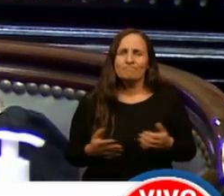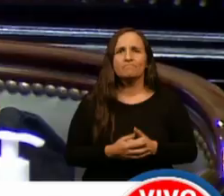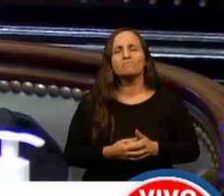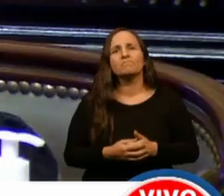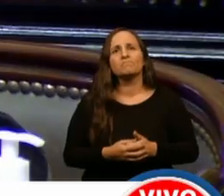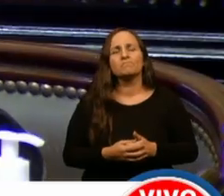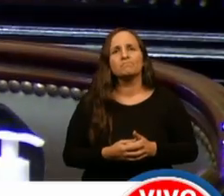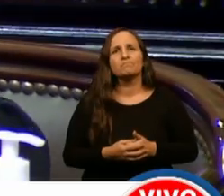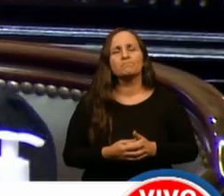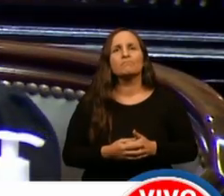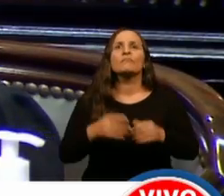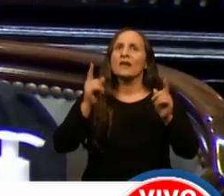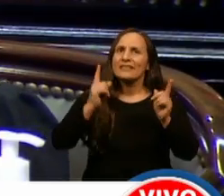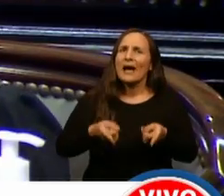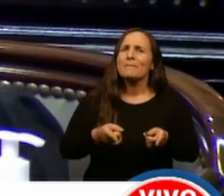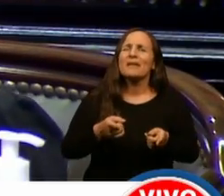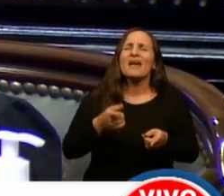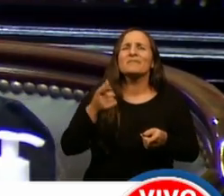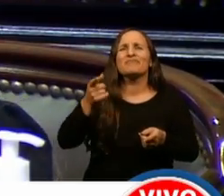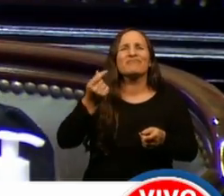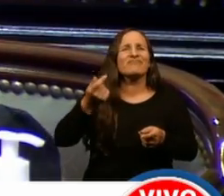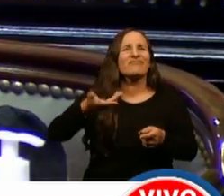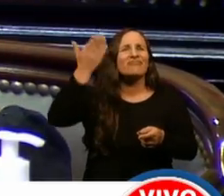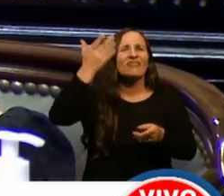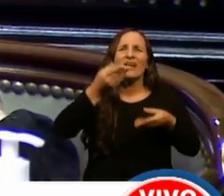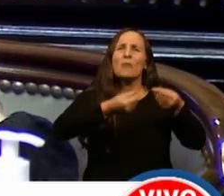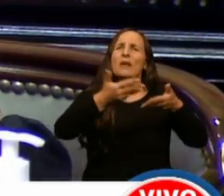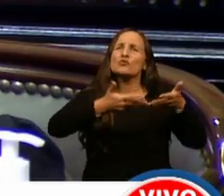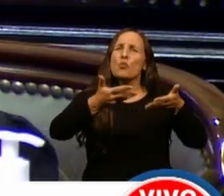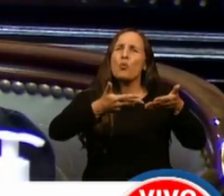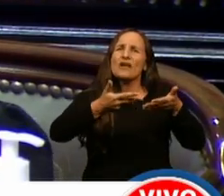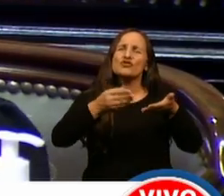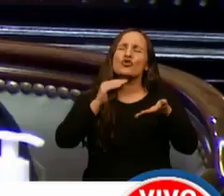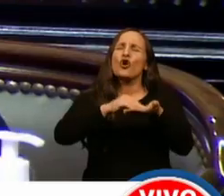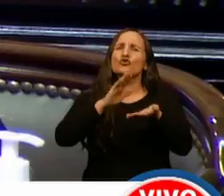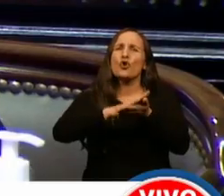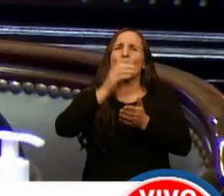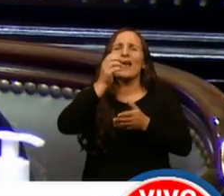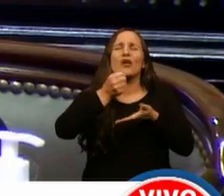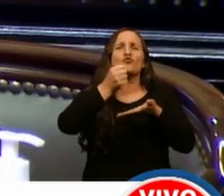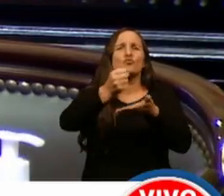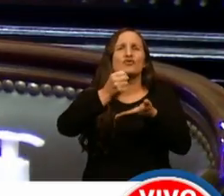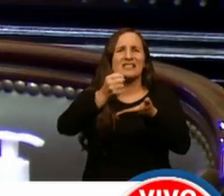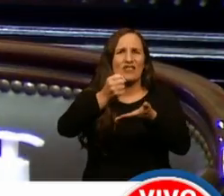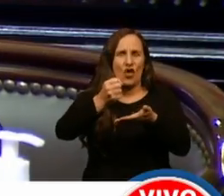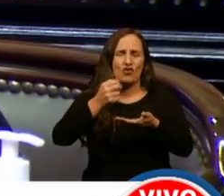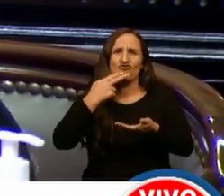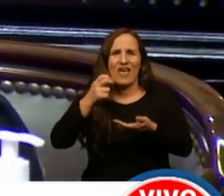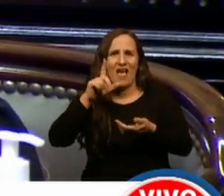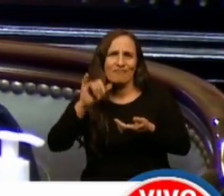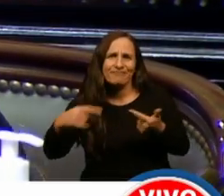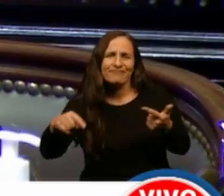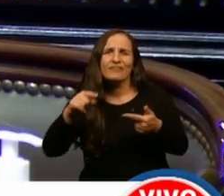niveles de incremento que tienen las partidas presupuestarias en subsidios energéticos sino más dijo la secretaria de energía